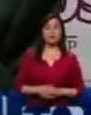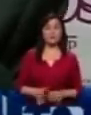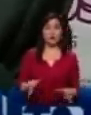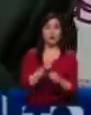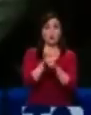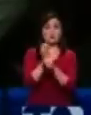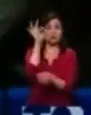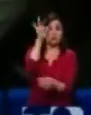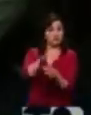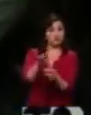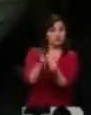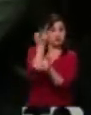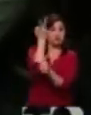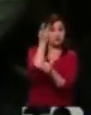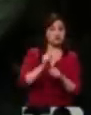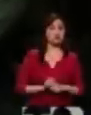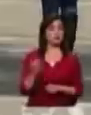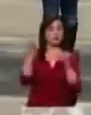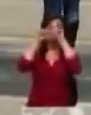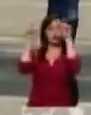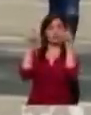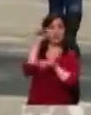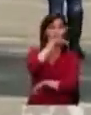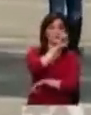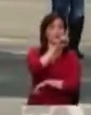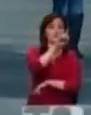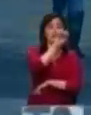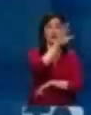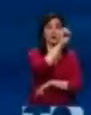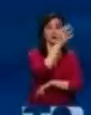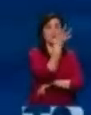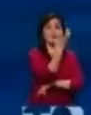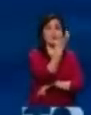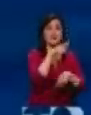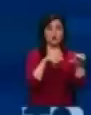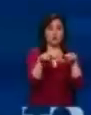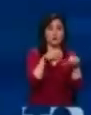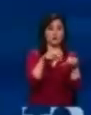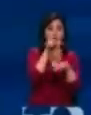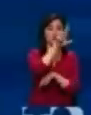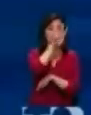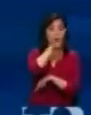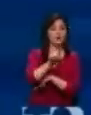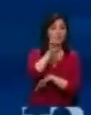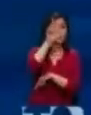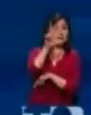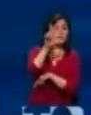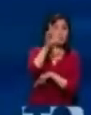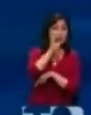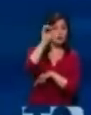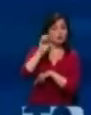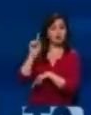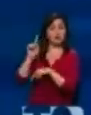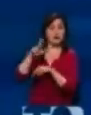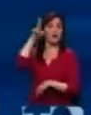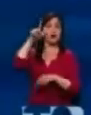va a haber segunda vuelta. La encuesta de Sedatos, realizada en 15 ciudades del país, refleja que Lenín Moreno tiene el 34,3%, Guillermo Lasso está